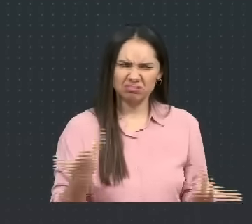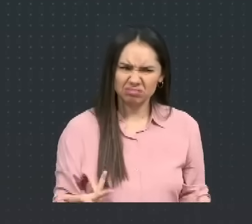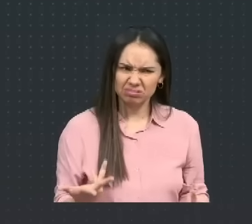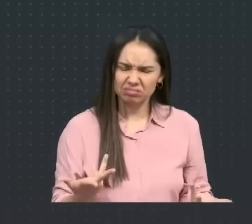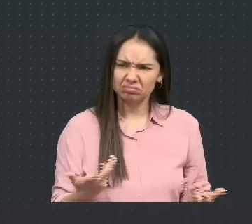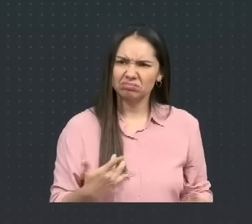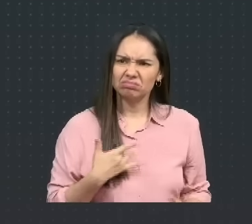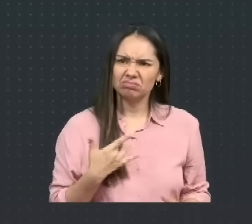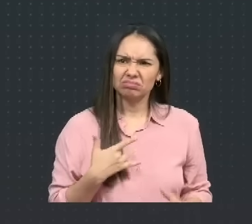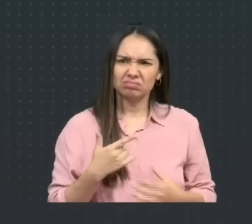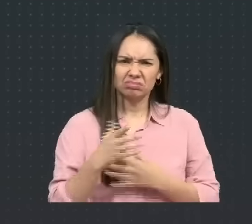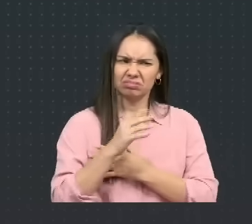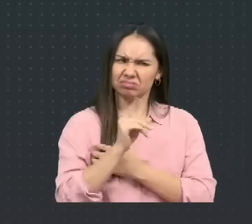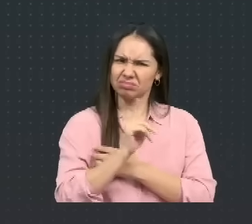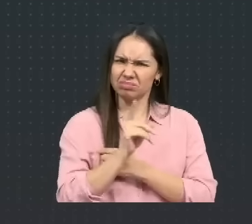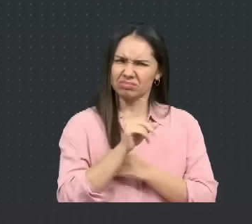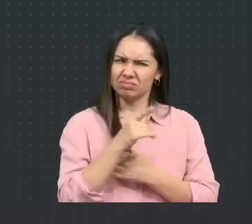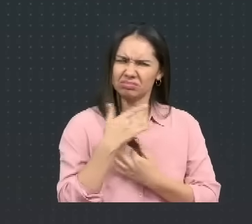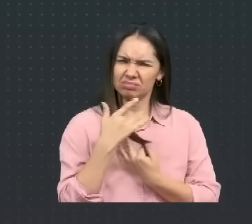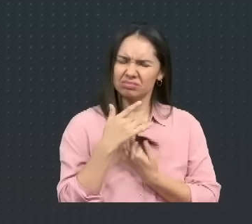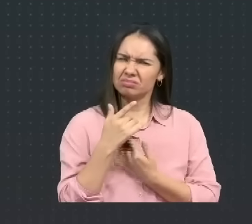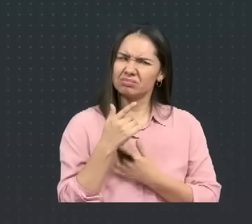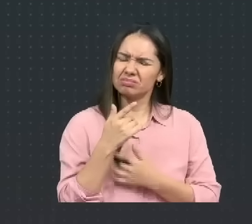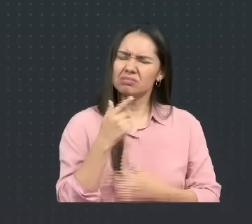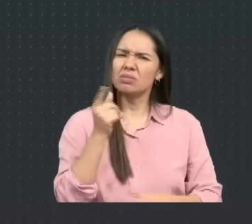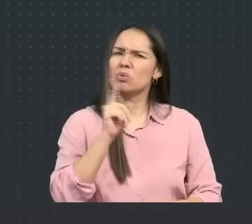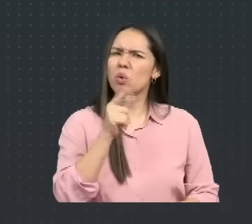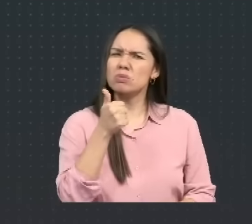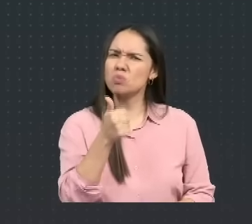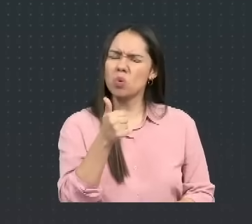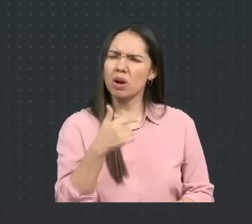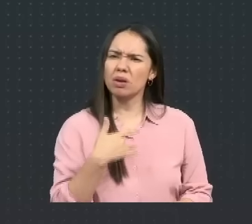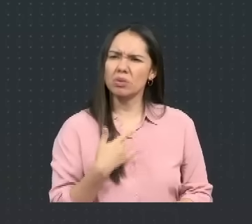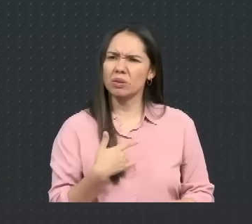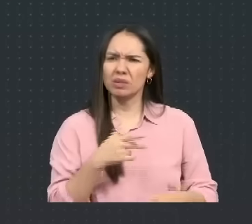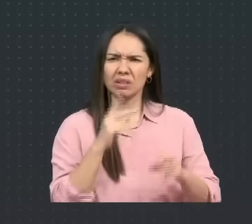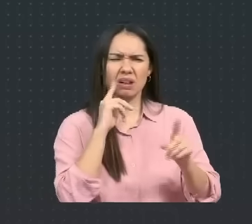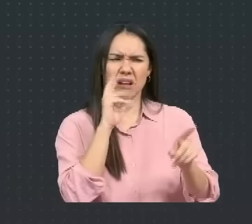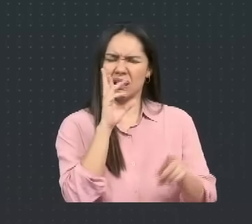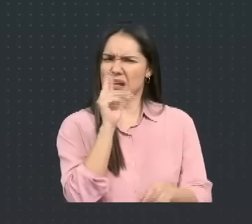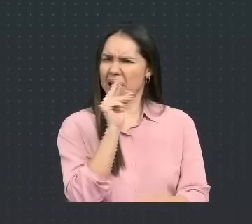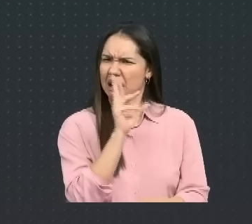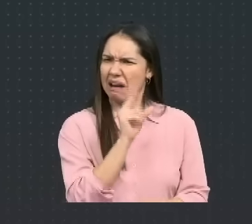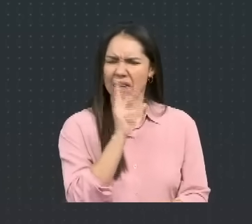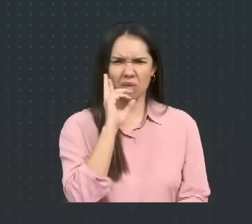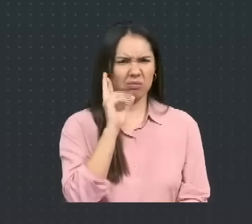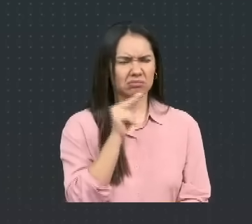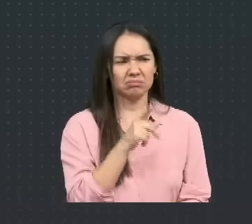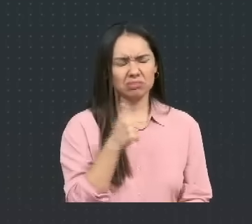sentí que no era bueno y que yo es algo raro, dije yo, entonces